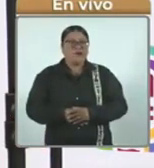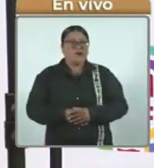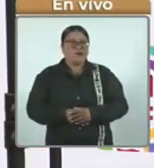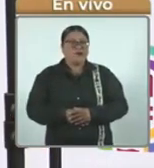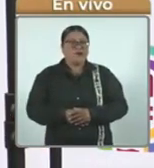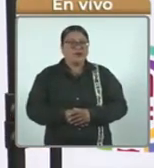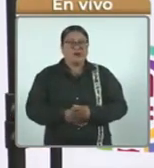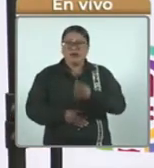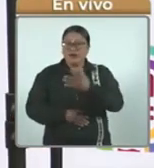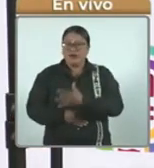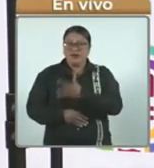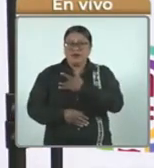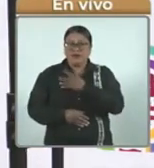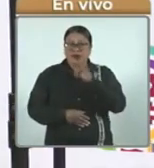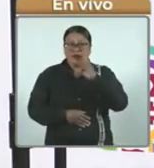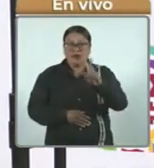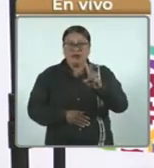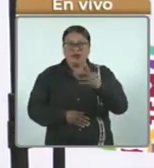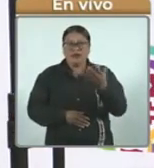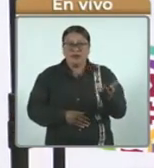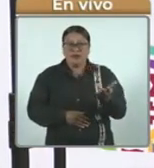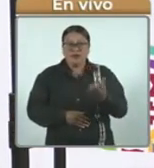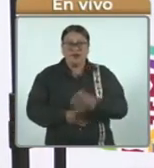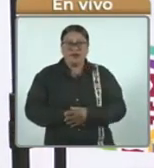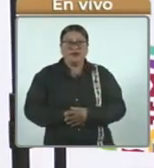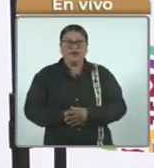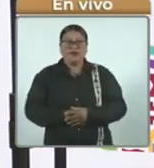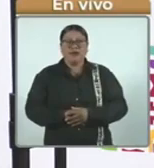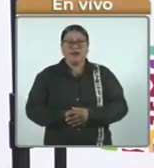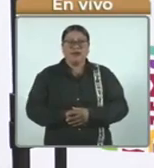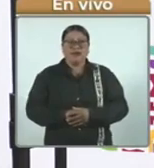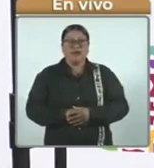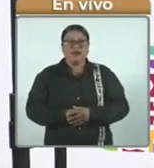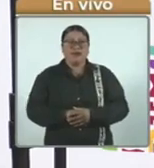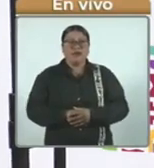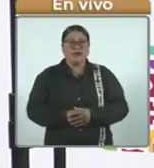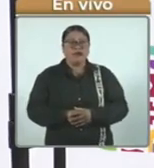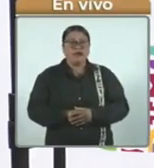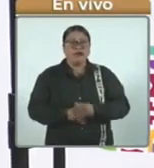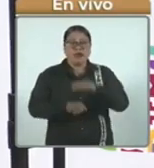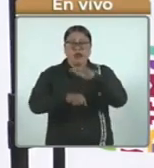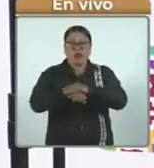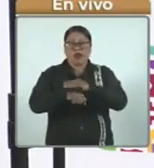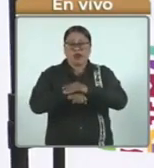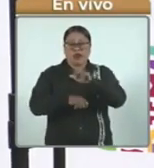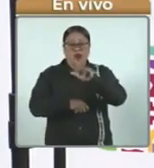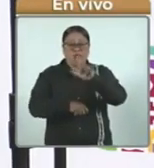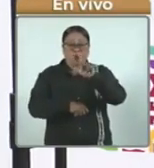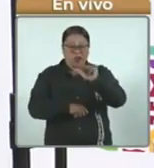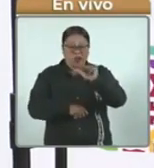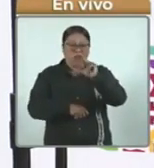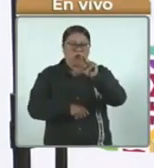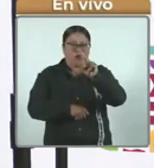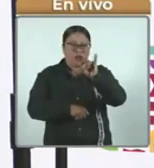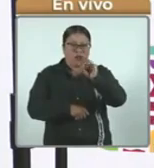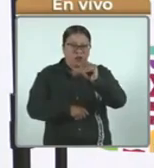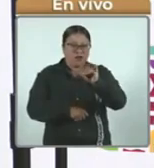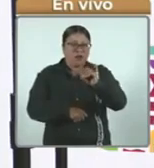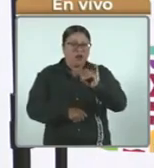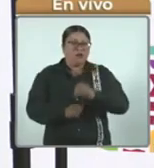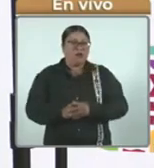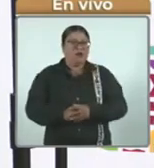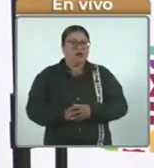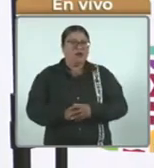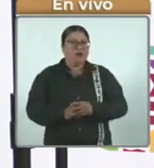¿Qué apreciación hay hacia afuera? Y para el amigo Claudio, ¿cómo se mide